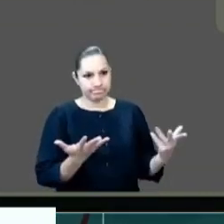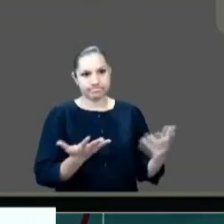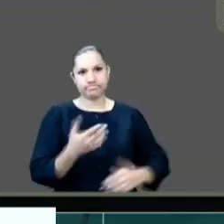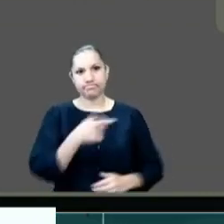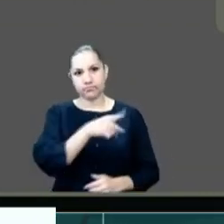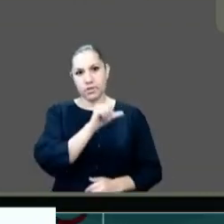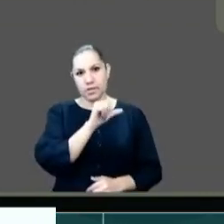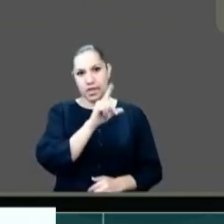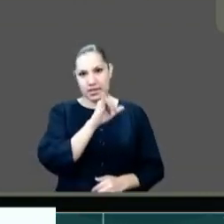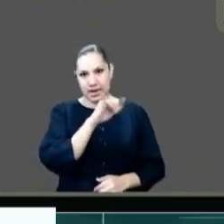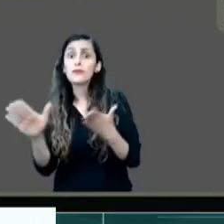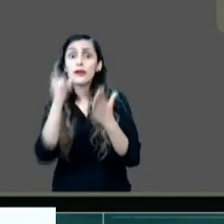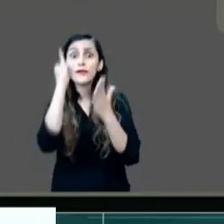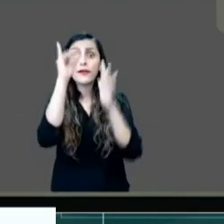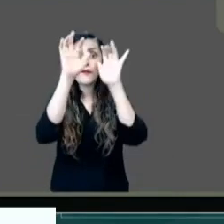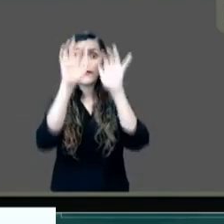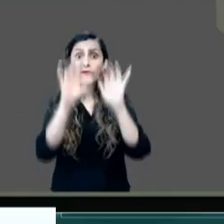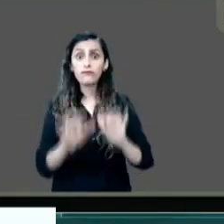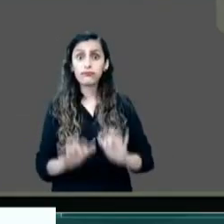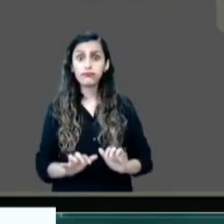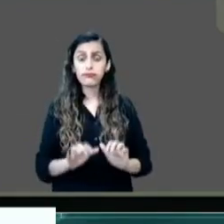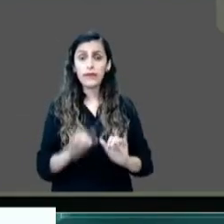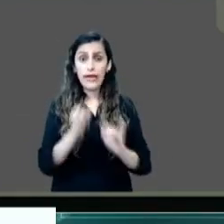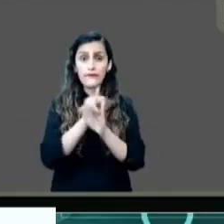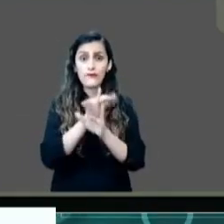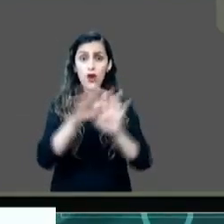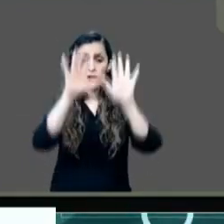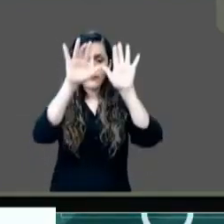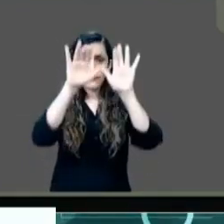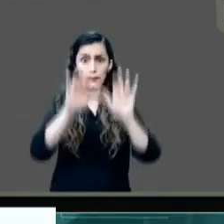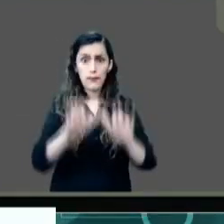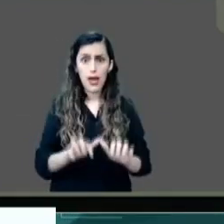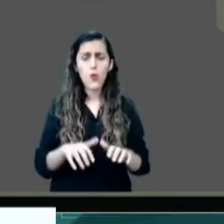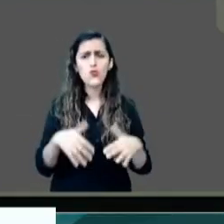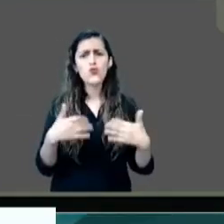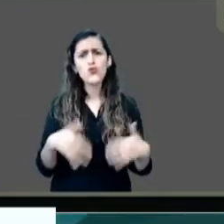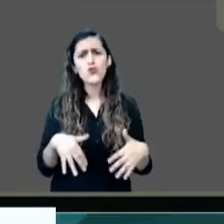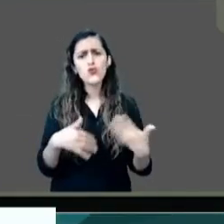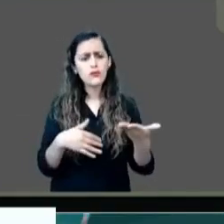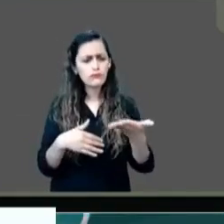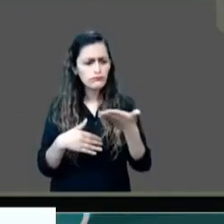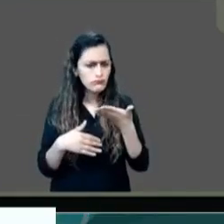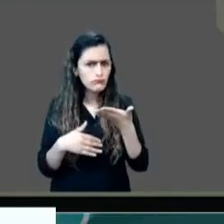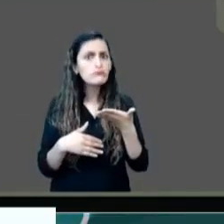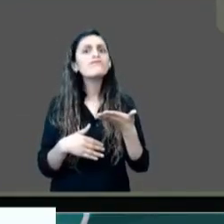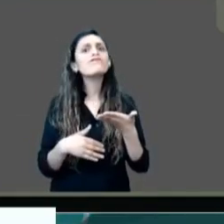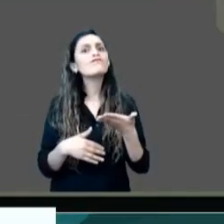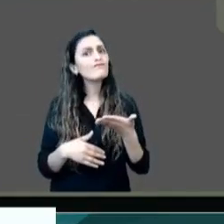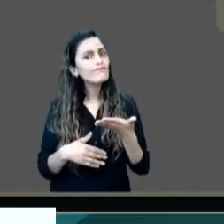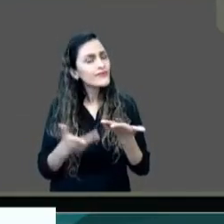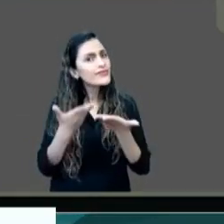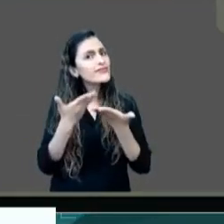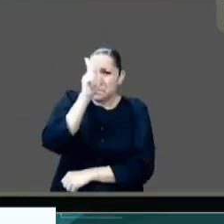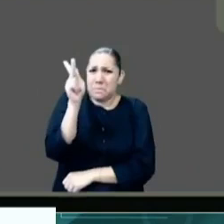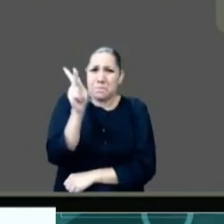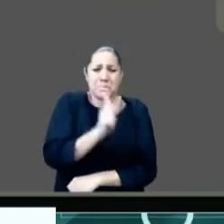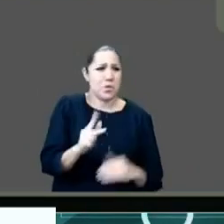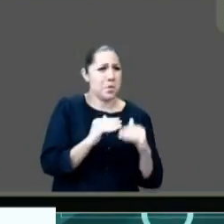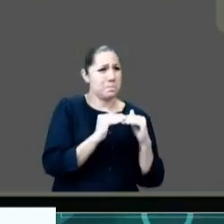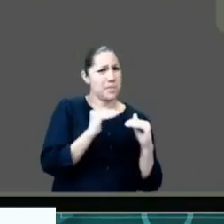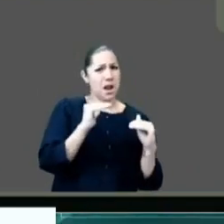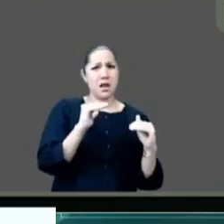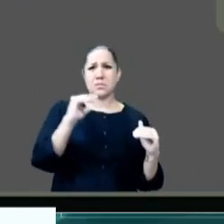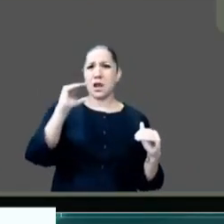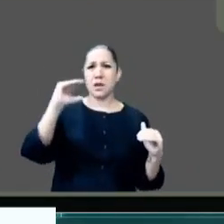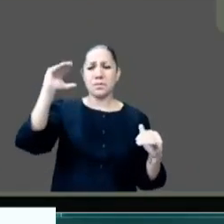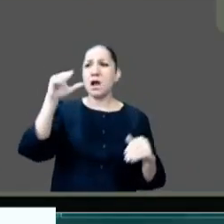patrón. Antes, la mayoría de las mujeres asesinadas eran asesinadas en casa, pero precisamente en el 2007 vemos cómo los